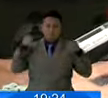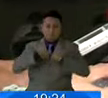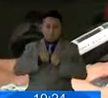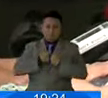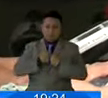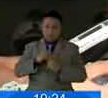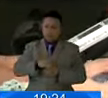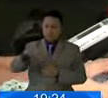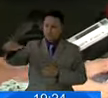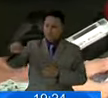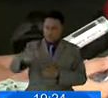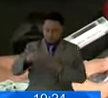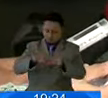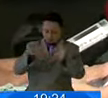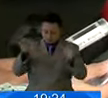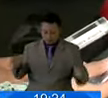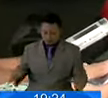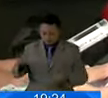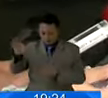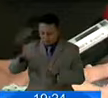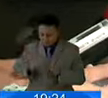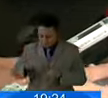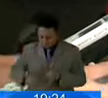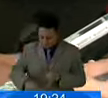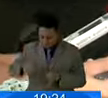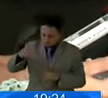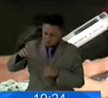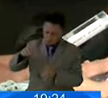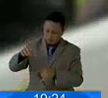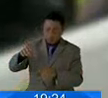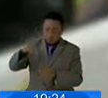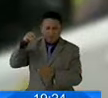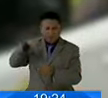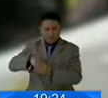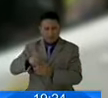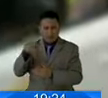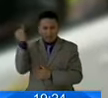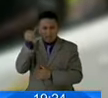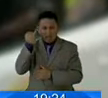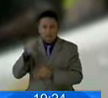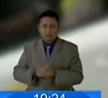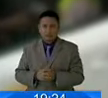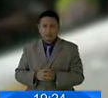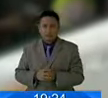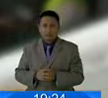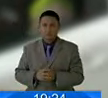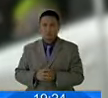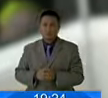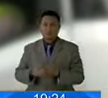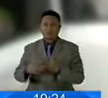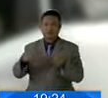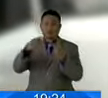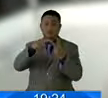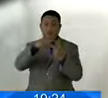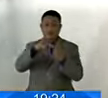que en el interior se encontraban con una cantidad de una sustancia verdosa. Fueron detenidos 2 ciudadanos,